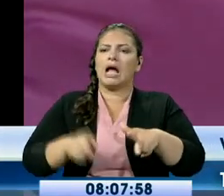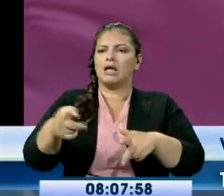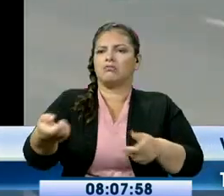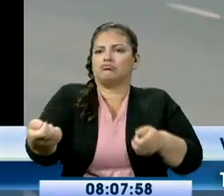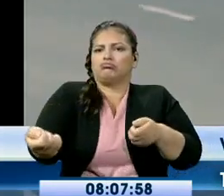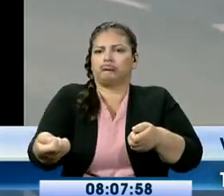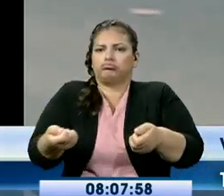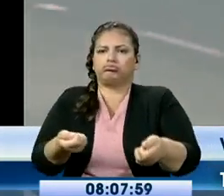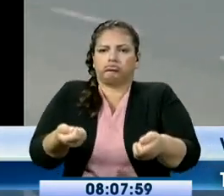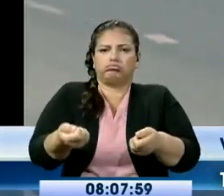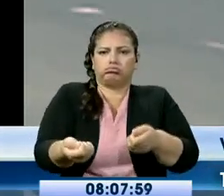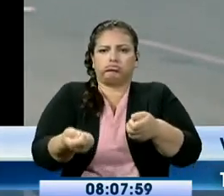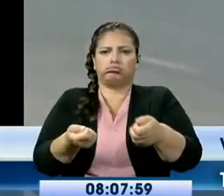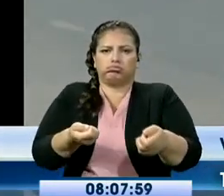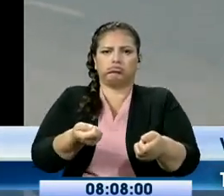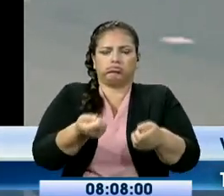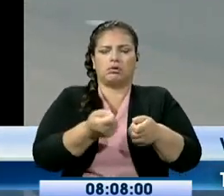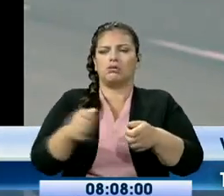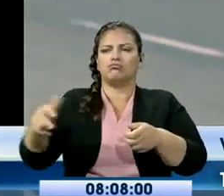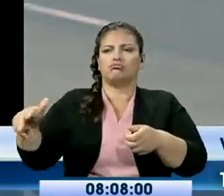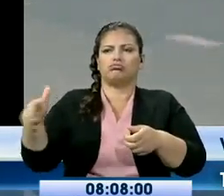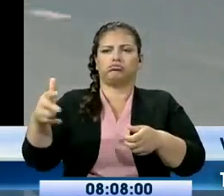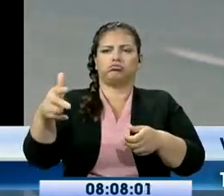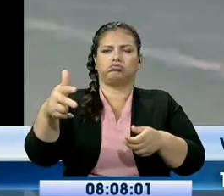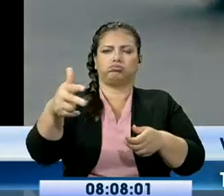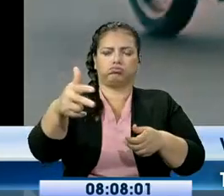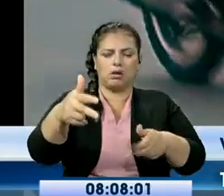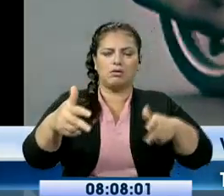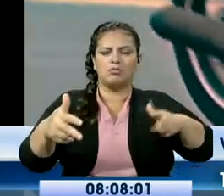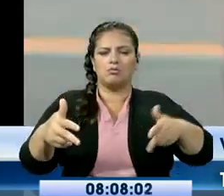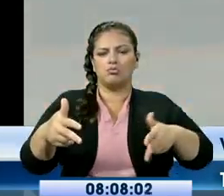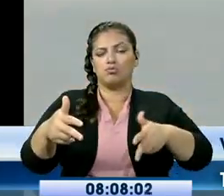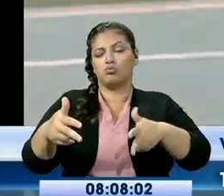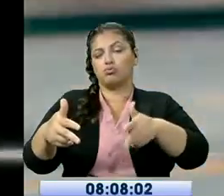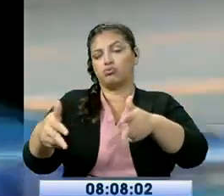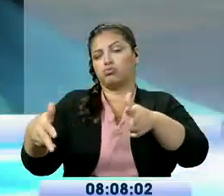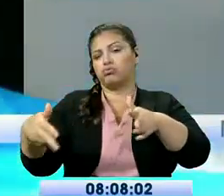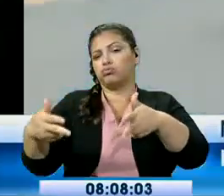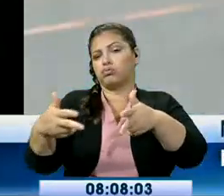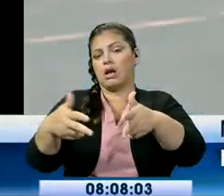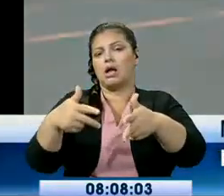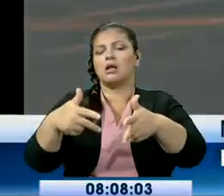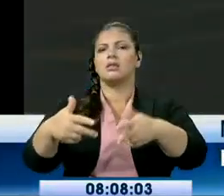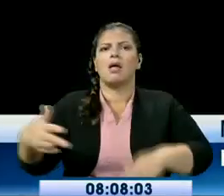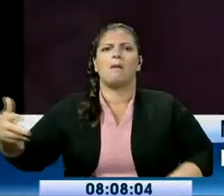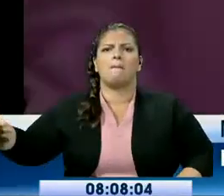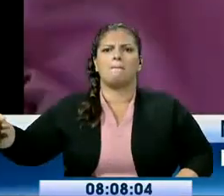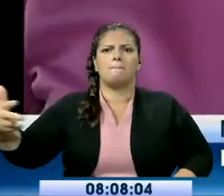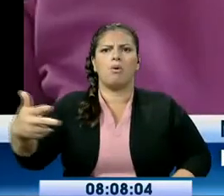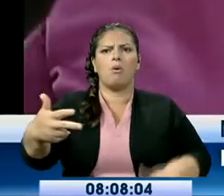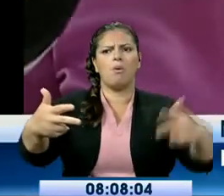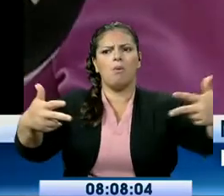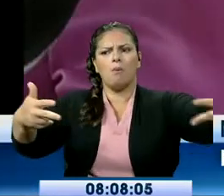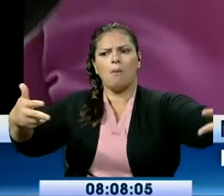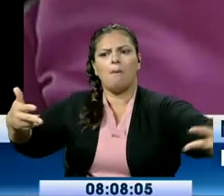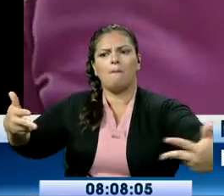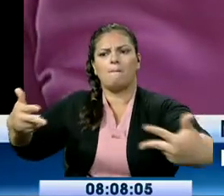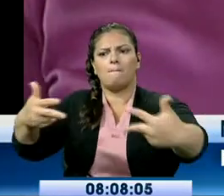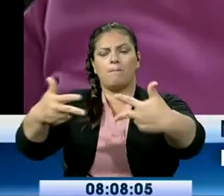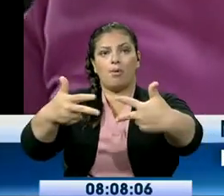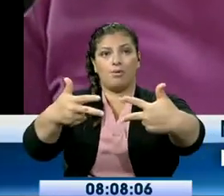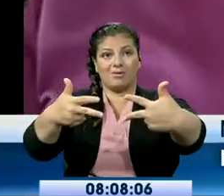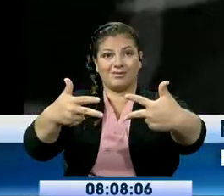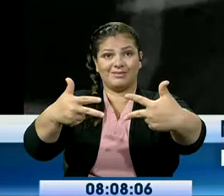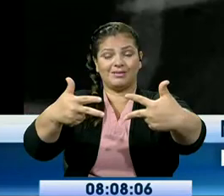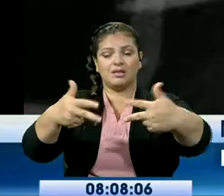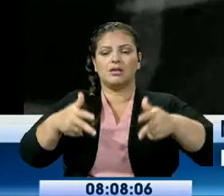toda velocidad con el señor, pues no, y ellos entran. No frenó pues el señor de la moto, ni él. Claro, pues no le dio tiempo, claro,